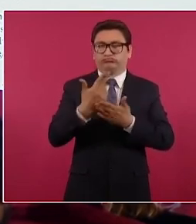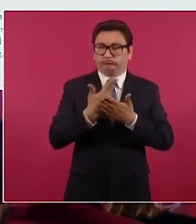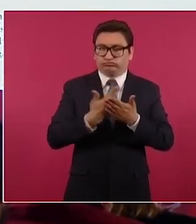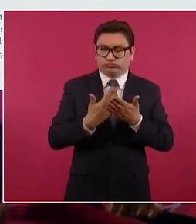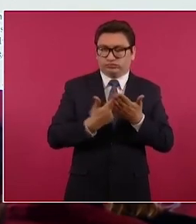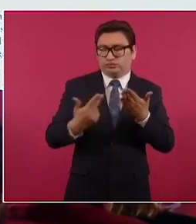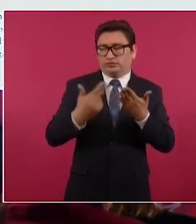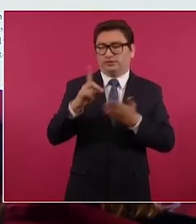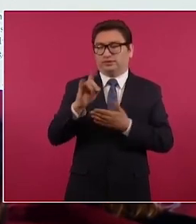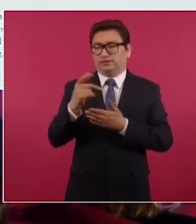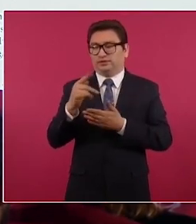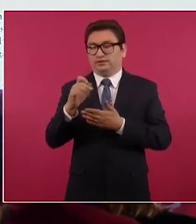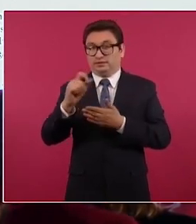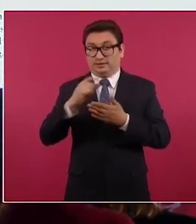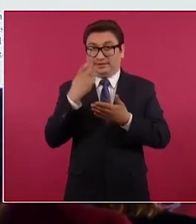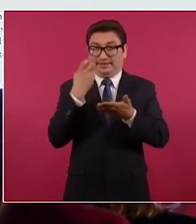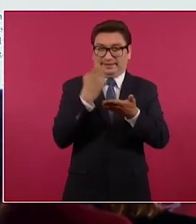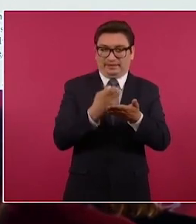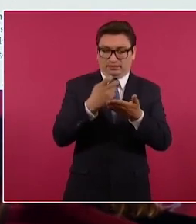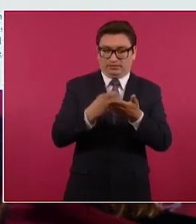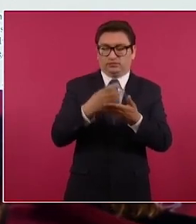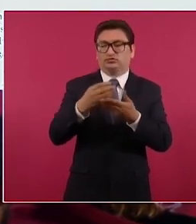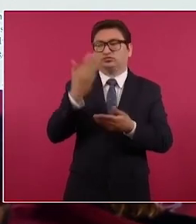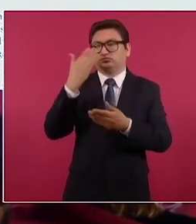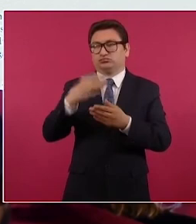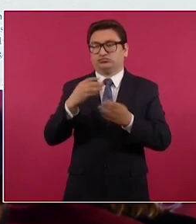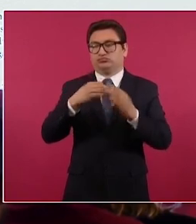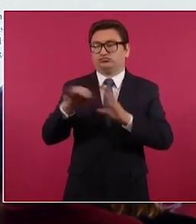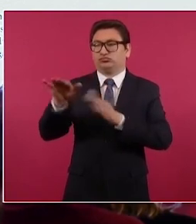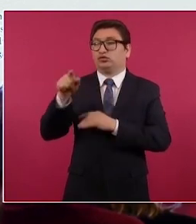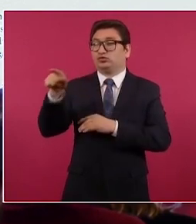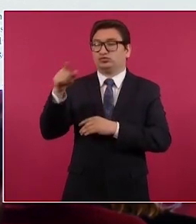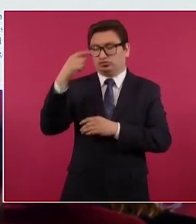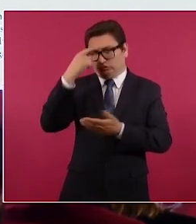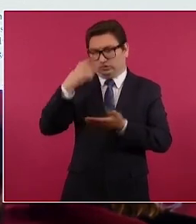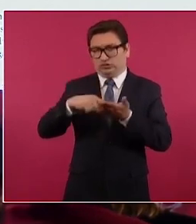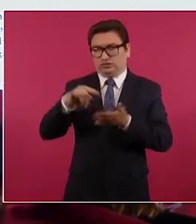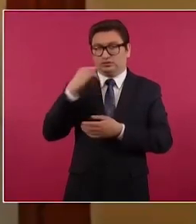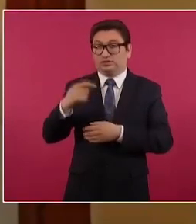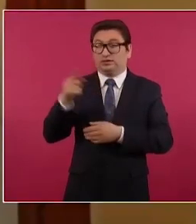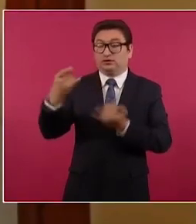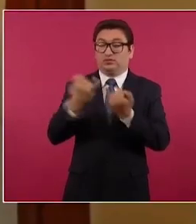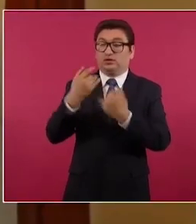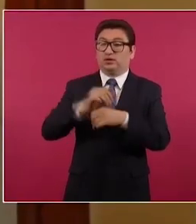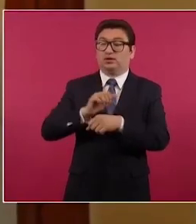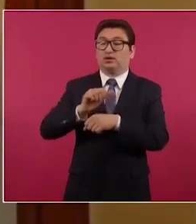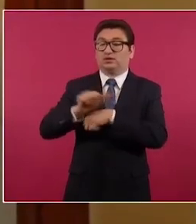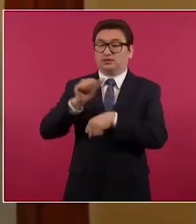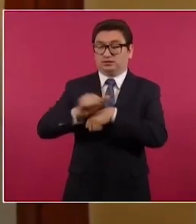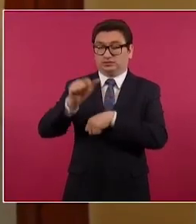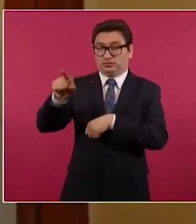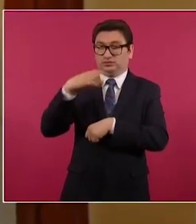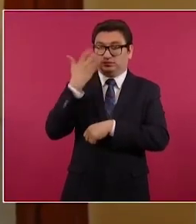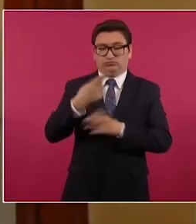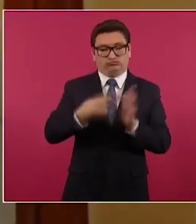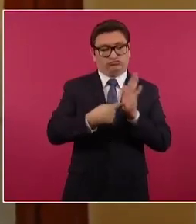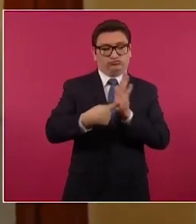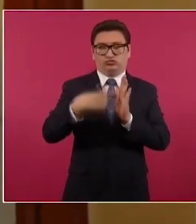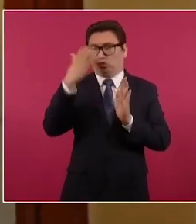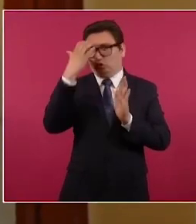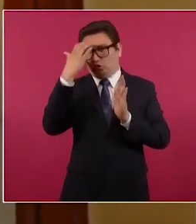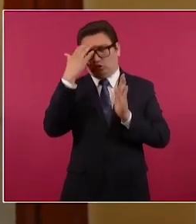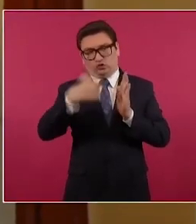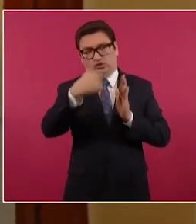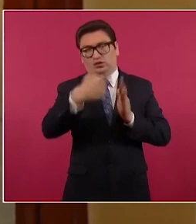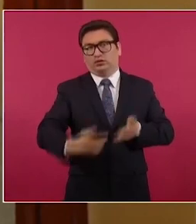de este a Chile, consideré que a los argentinos les gustaría conocer este